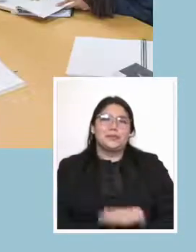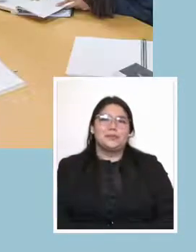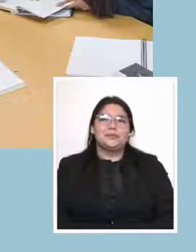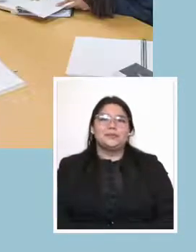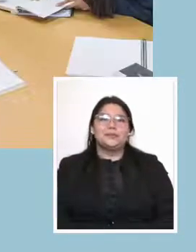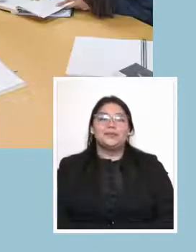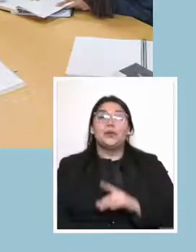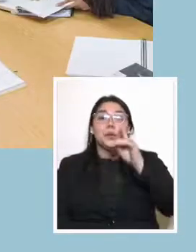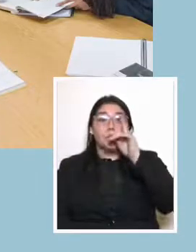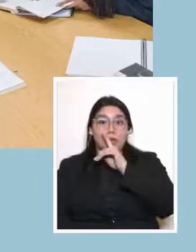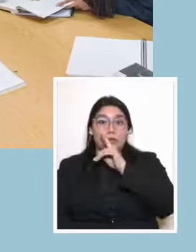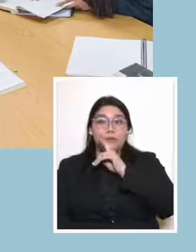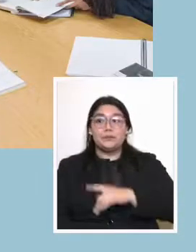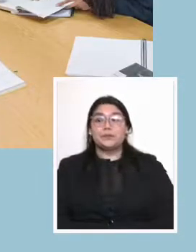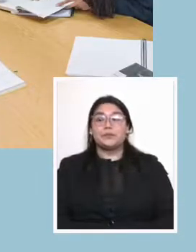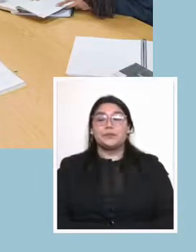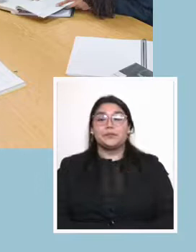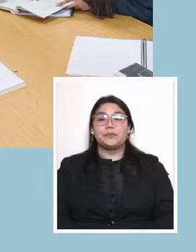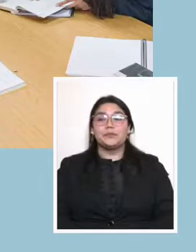Finalmente,